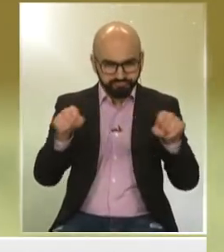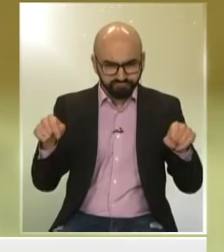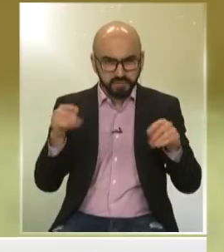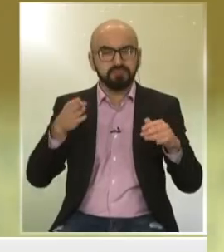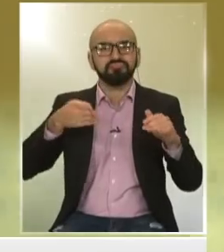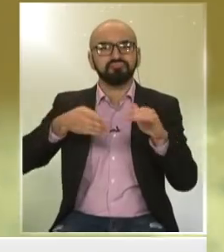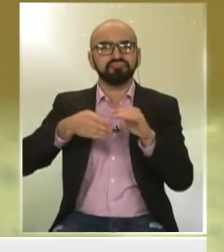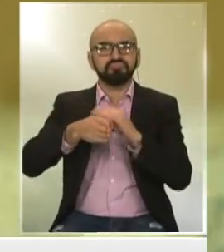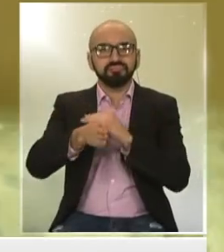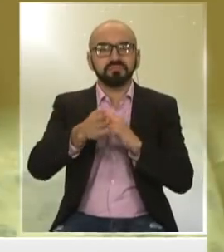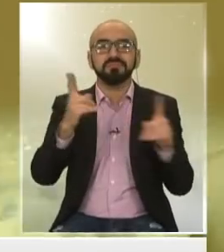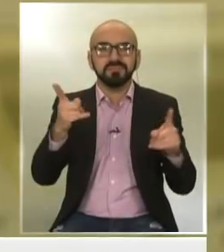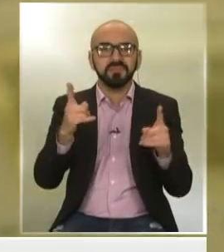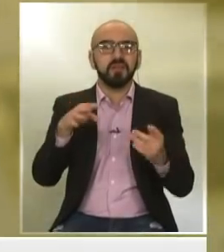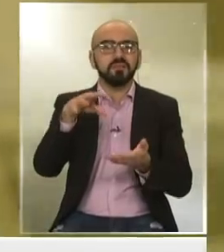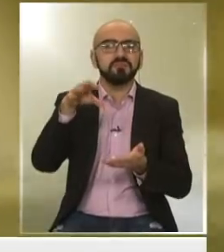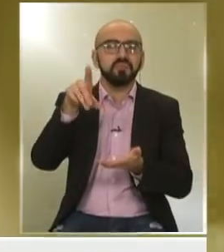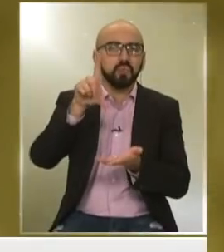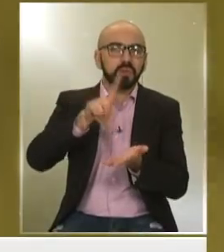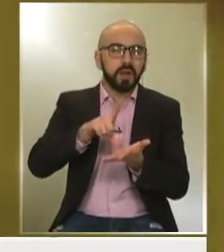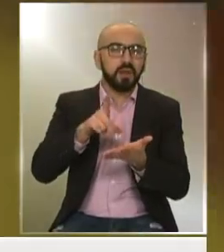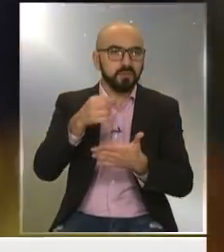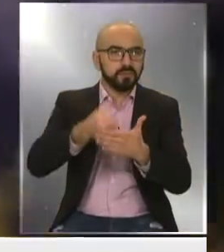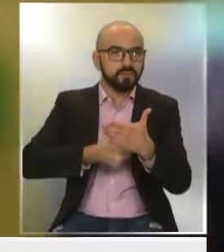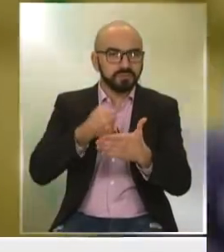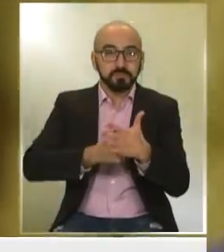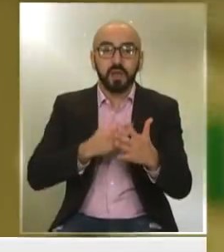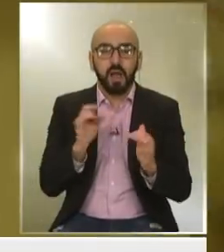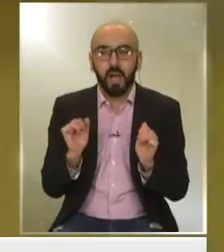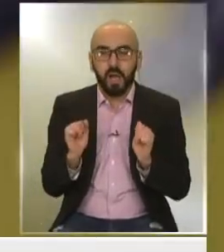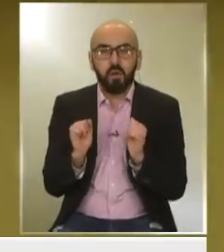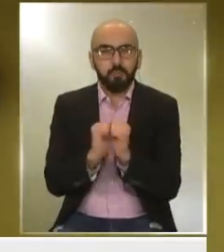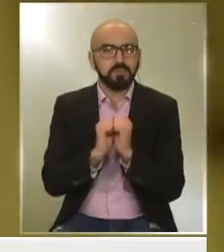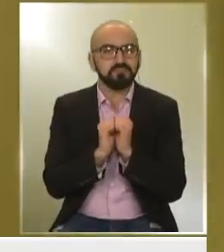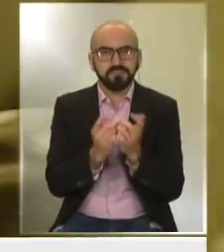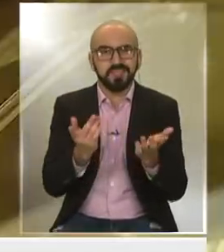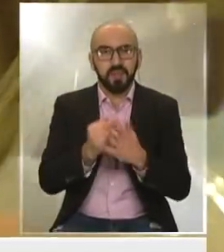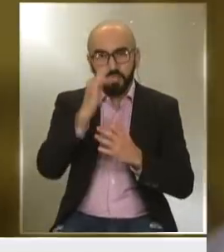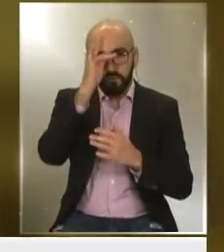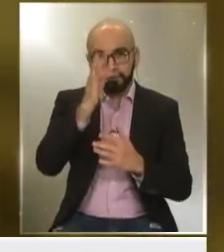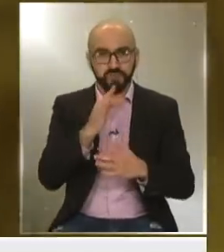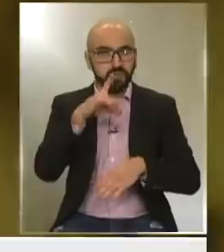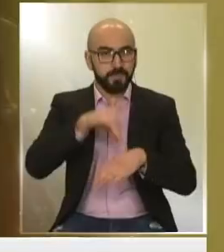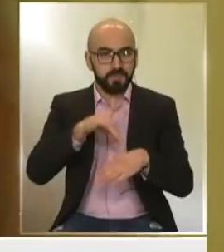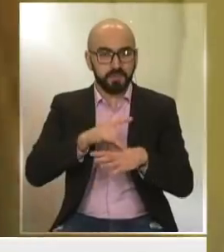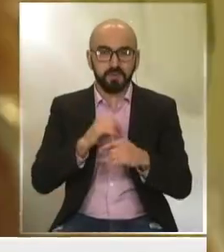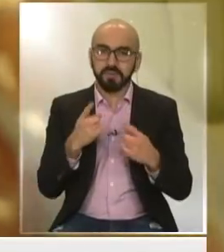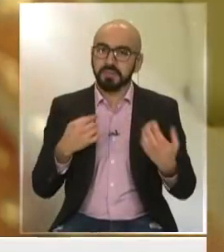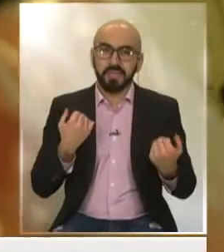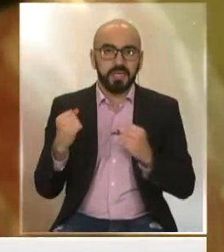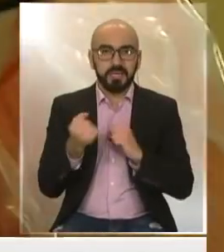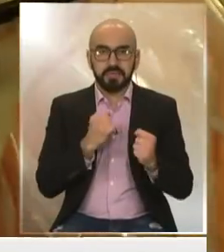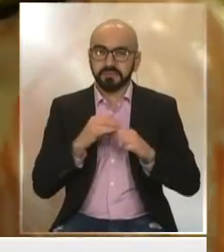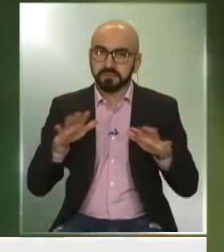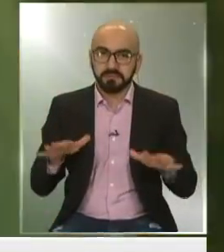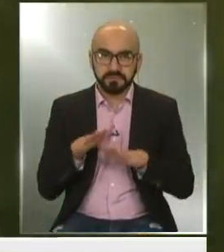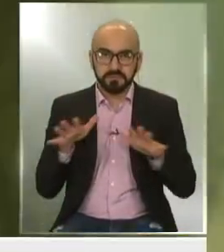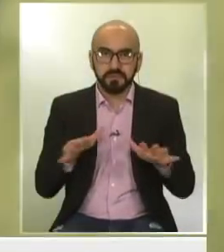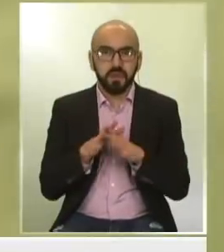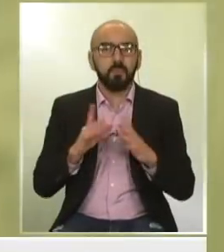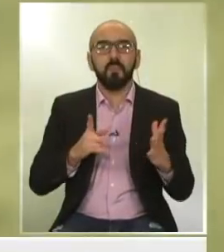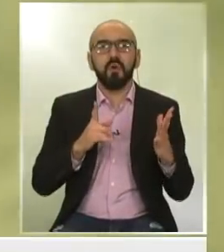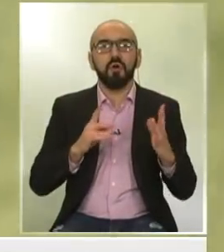de la lucha contra el coronavirus y acompañamos a los funcionarios médicos en su estresante intento por frenar la pandemia.